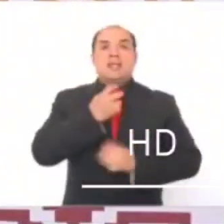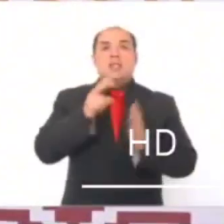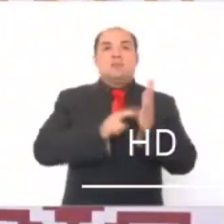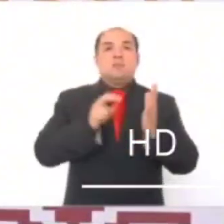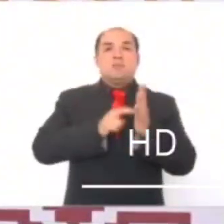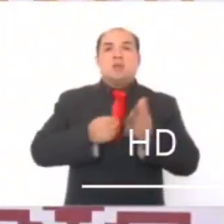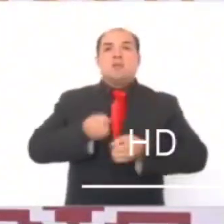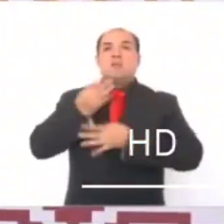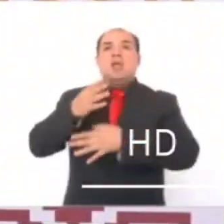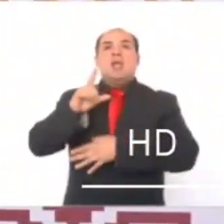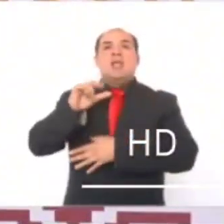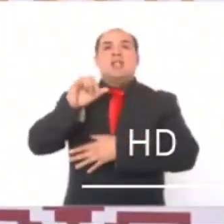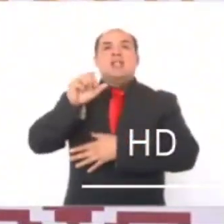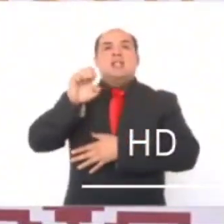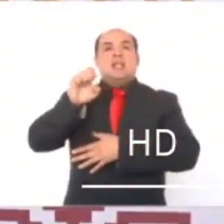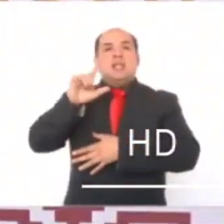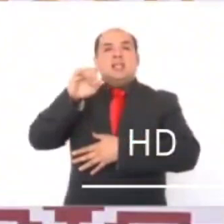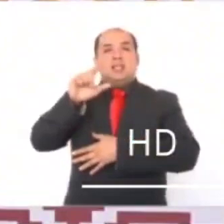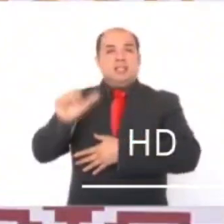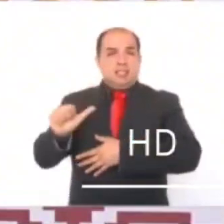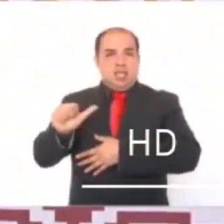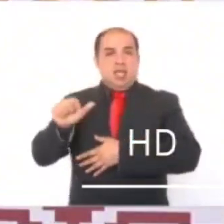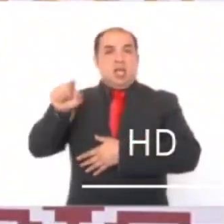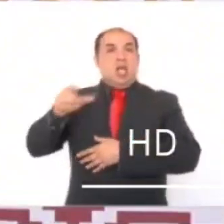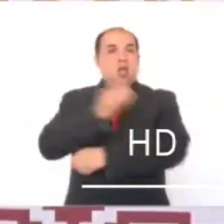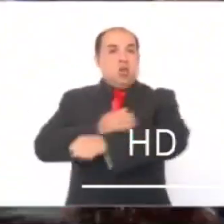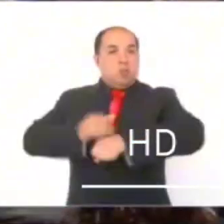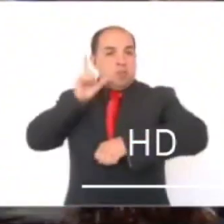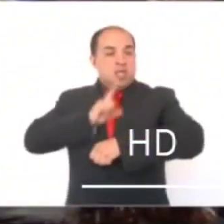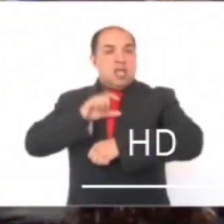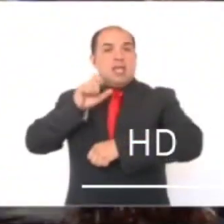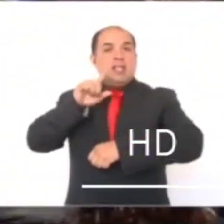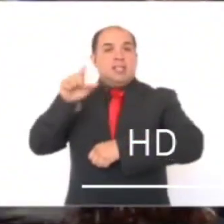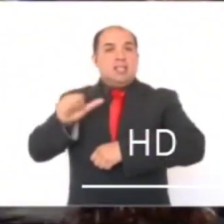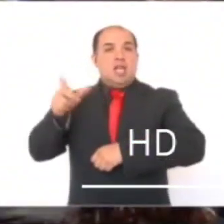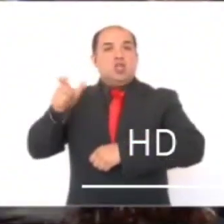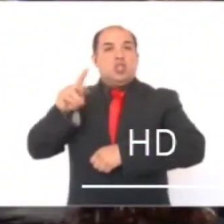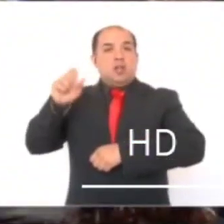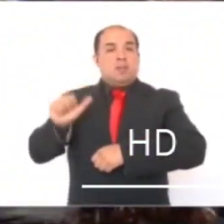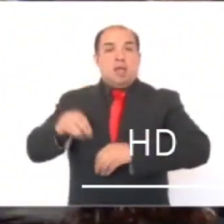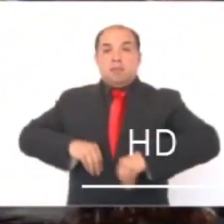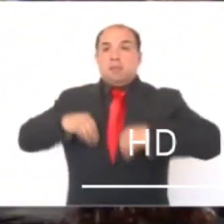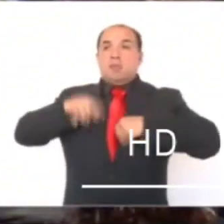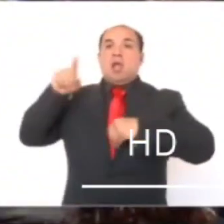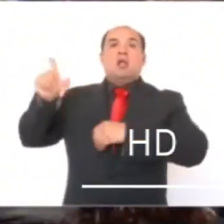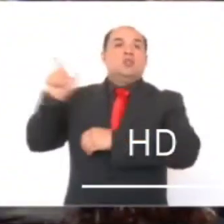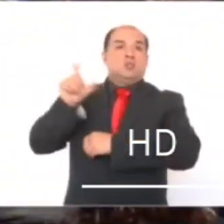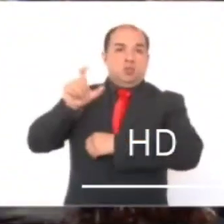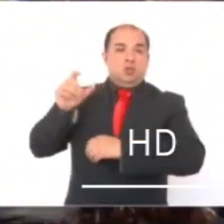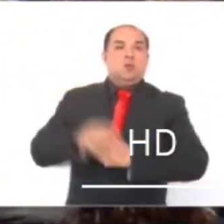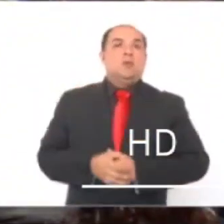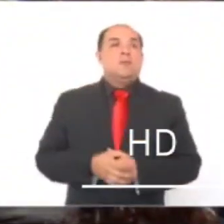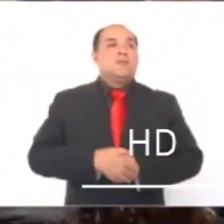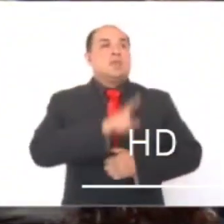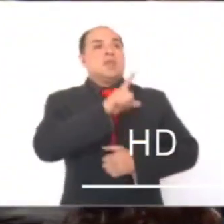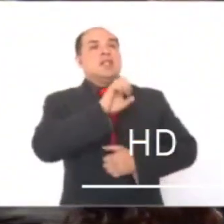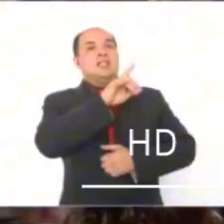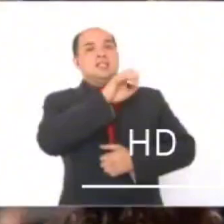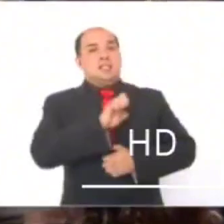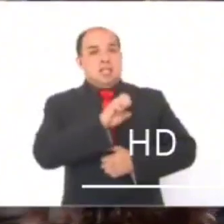ti, Elisa, la compañera Elisa Xolalpa que habita Xochimilco, por Leslie